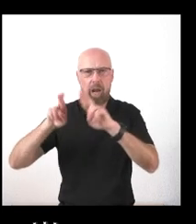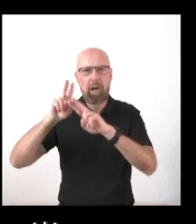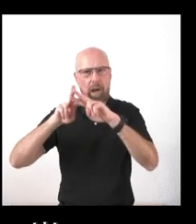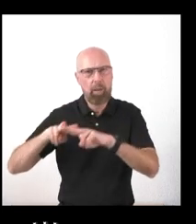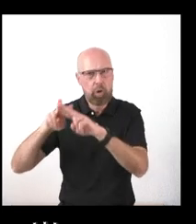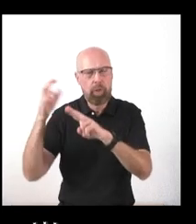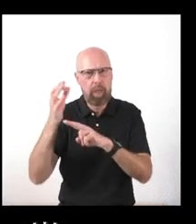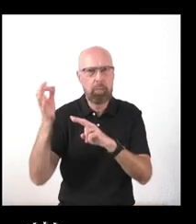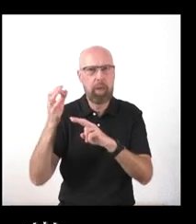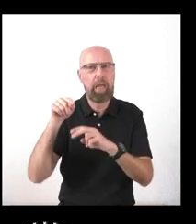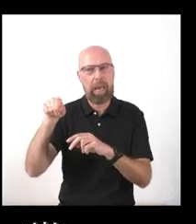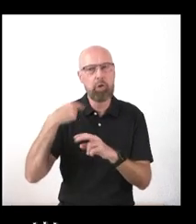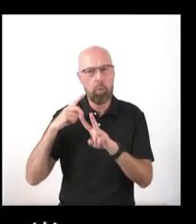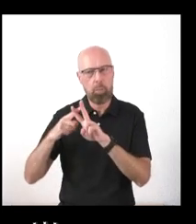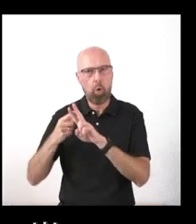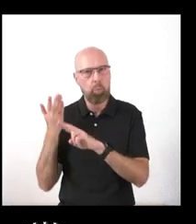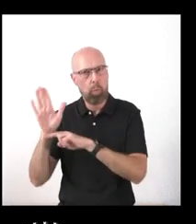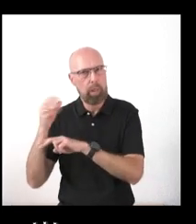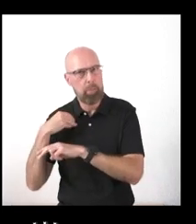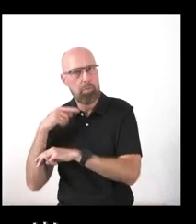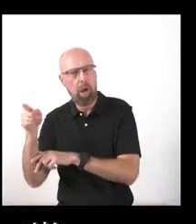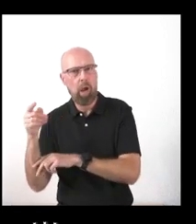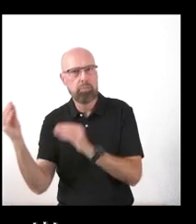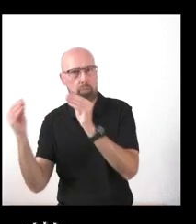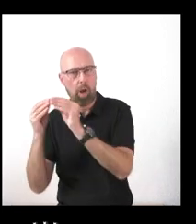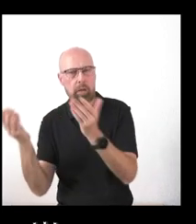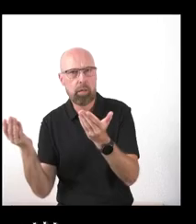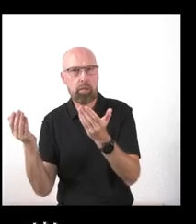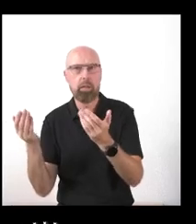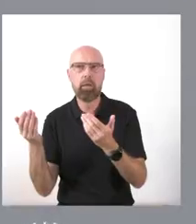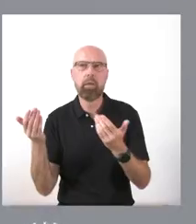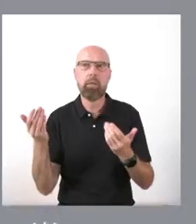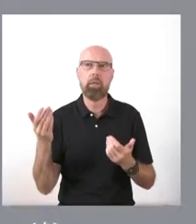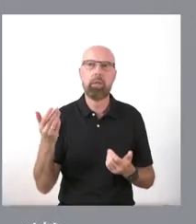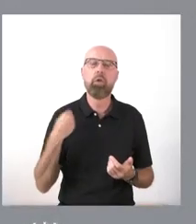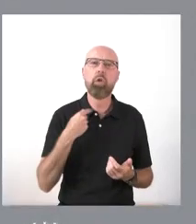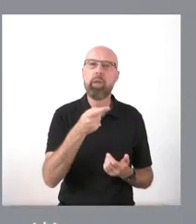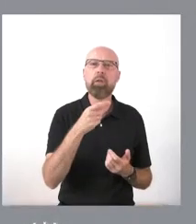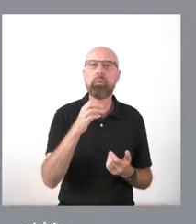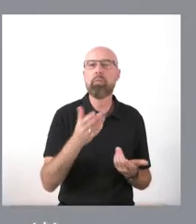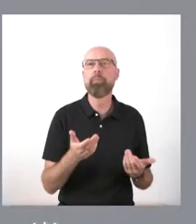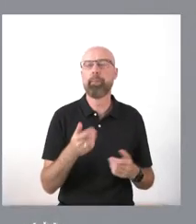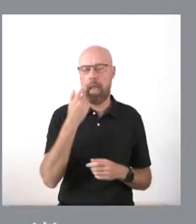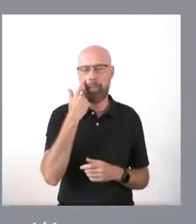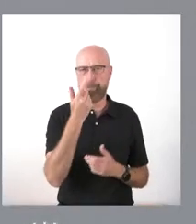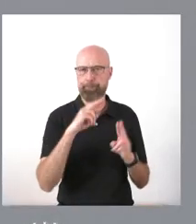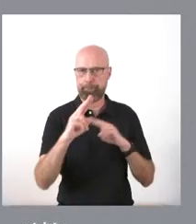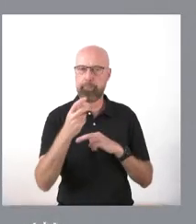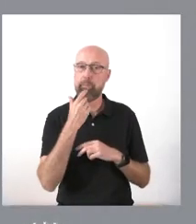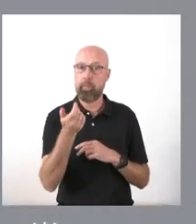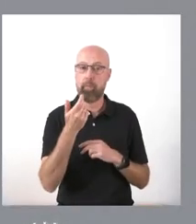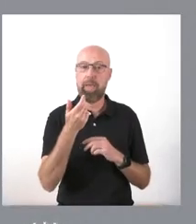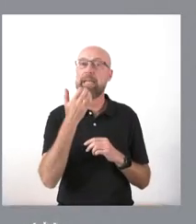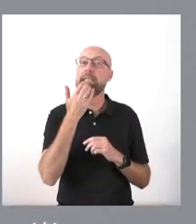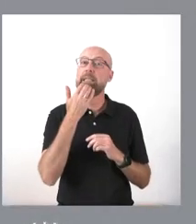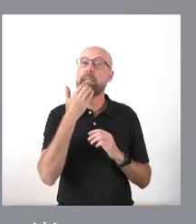Cuál sería la posición en este caso de los miembros del gobierno del partido Sí el reglamento europeo y la normativa nacional